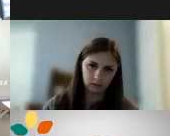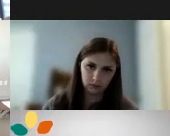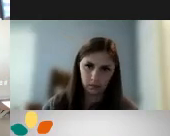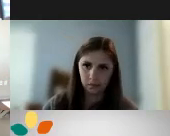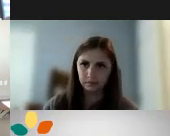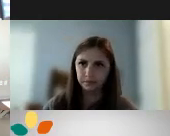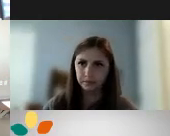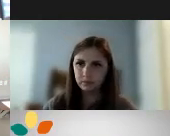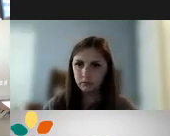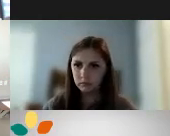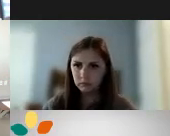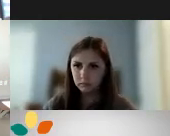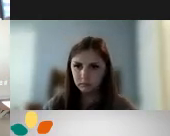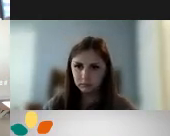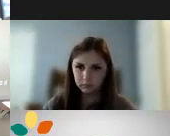significativa